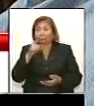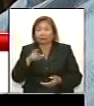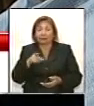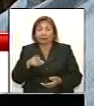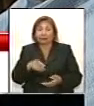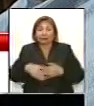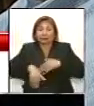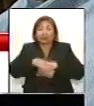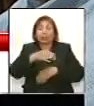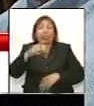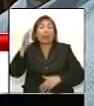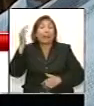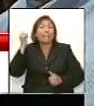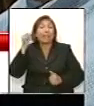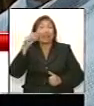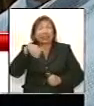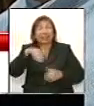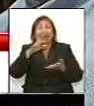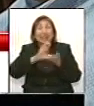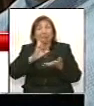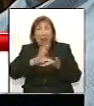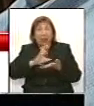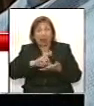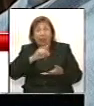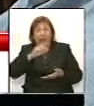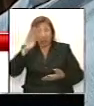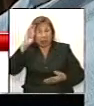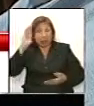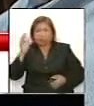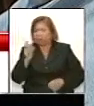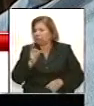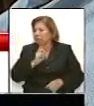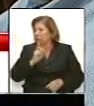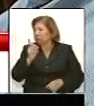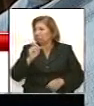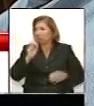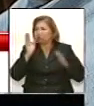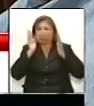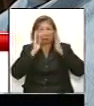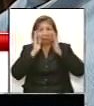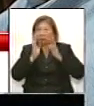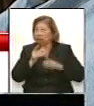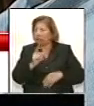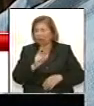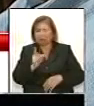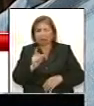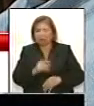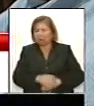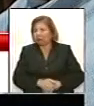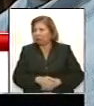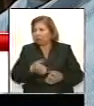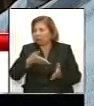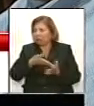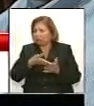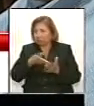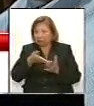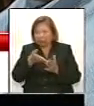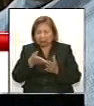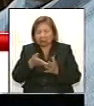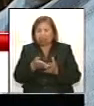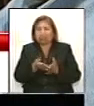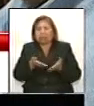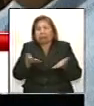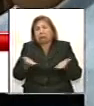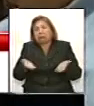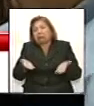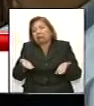la Avenida España, cercado de Lima, y refieren que no lo han sido atendidos. Entonces lo que canalizamos en este caso